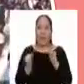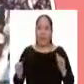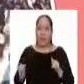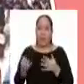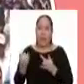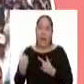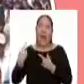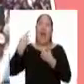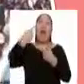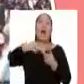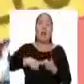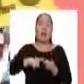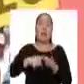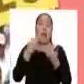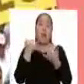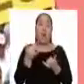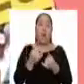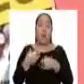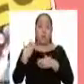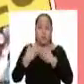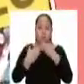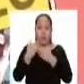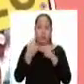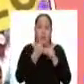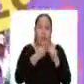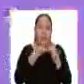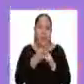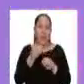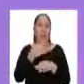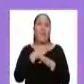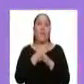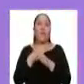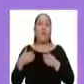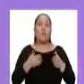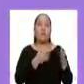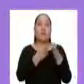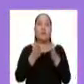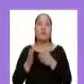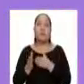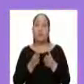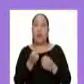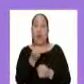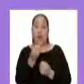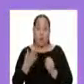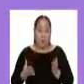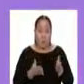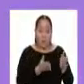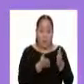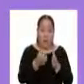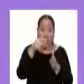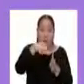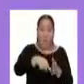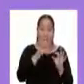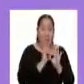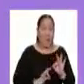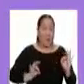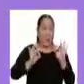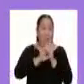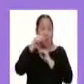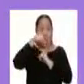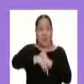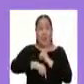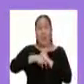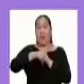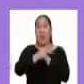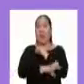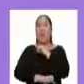se han desarrollado diferentes ejes viales. Algunas de las vías terrestres más importantes del país son